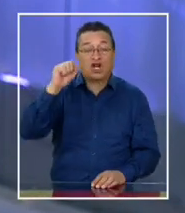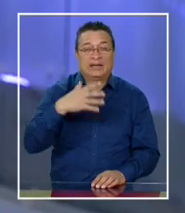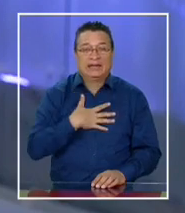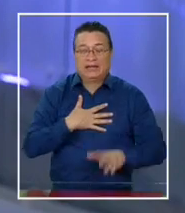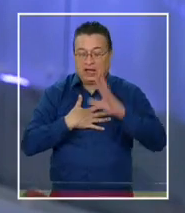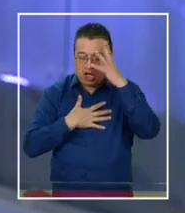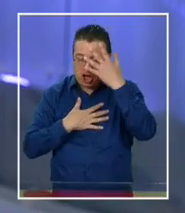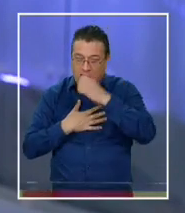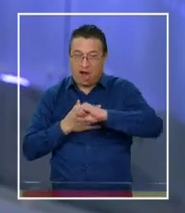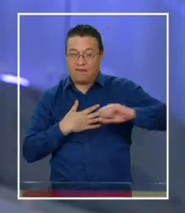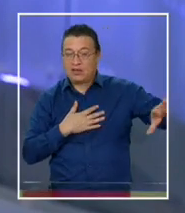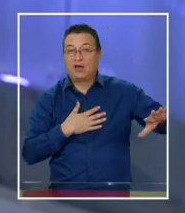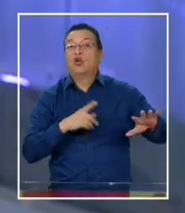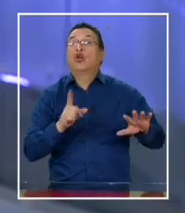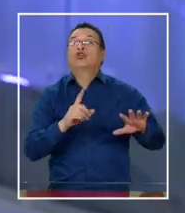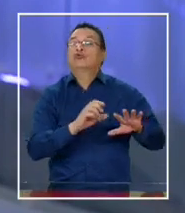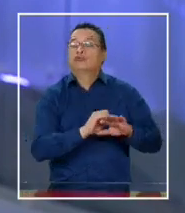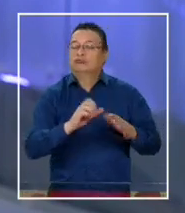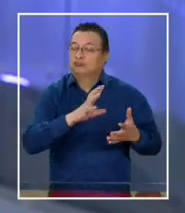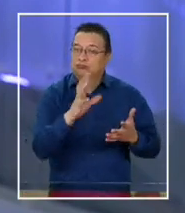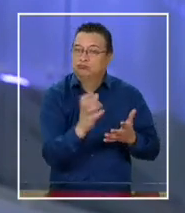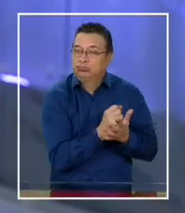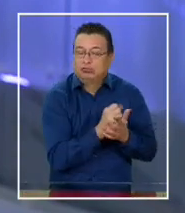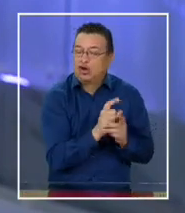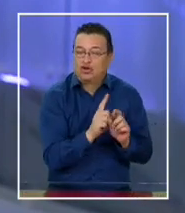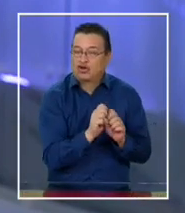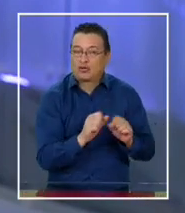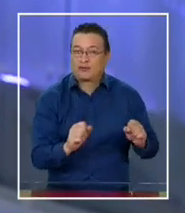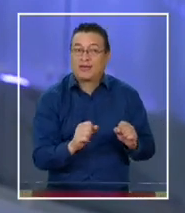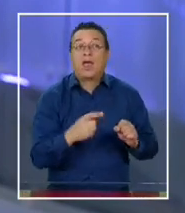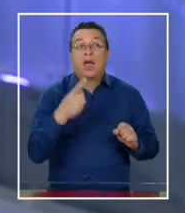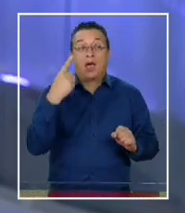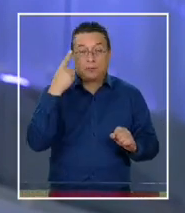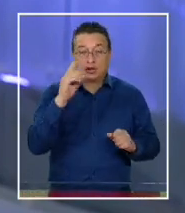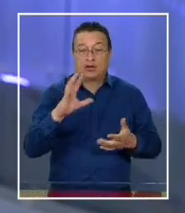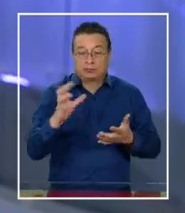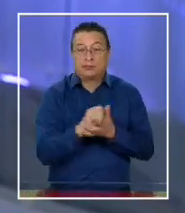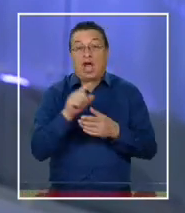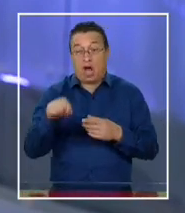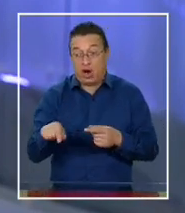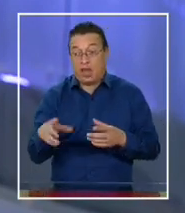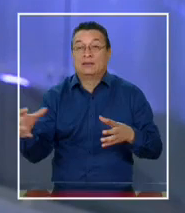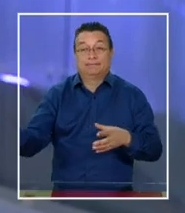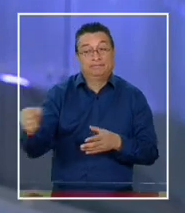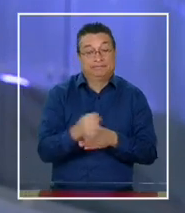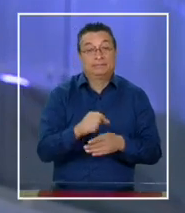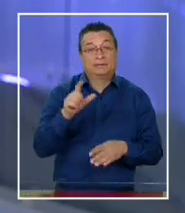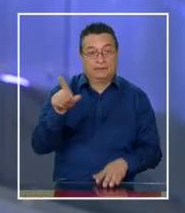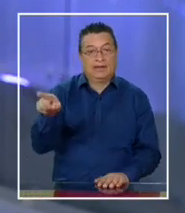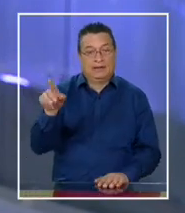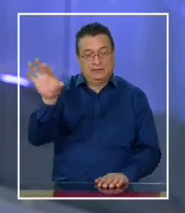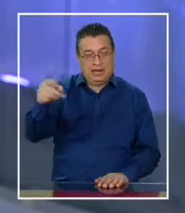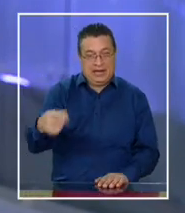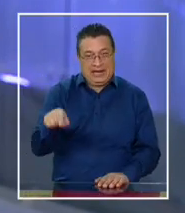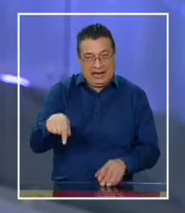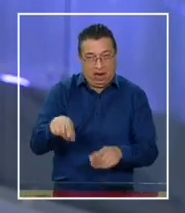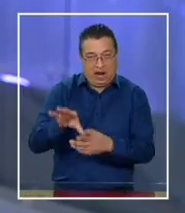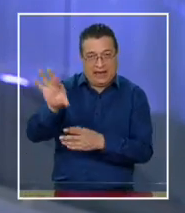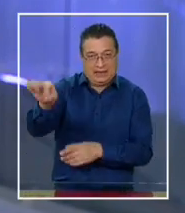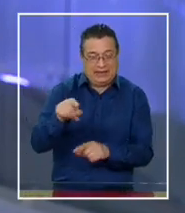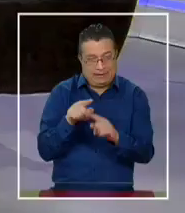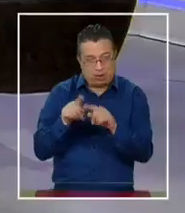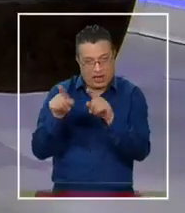atrás no se logró en esta primera esfuerzo de equipo Buscamos que se logre con el segundo y por eso el nombre que se eligió Esa es la